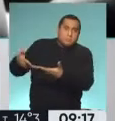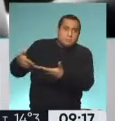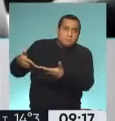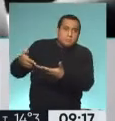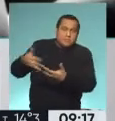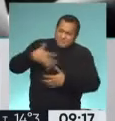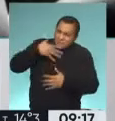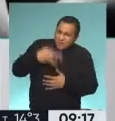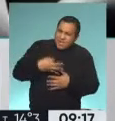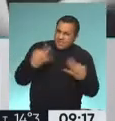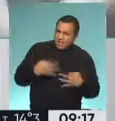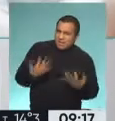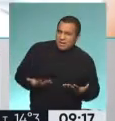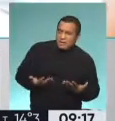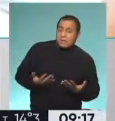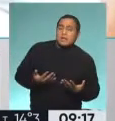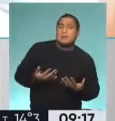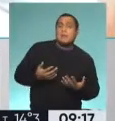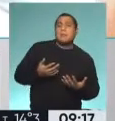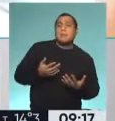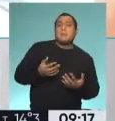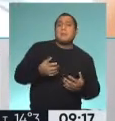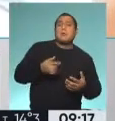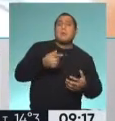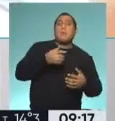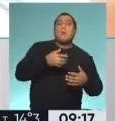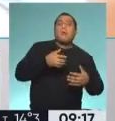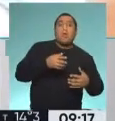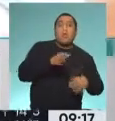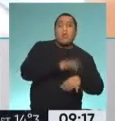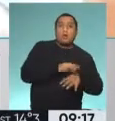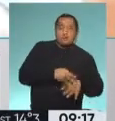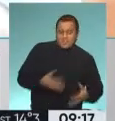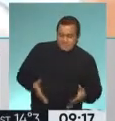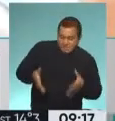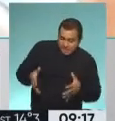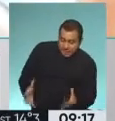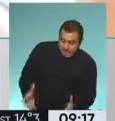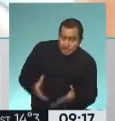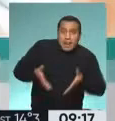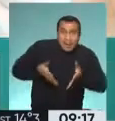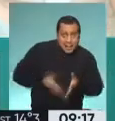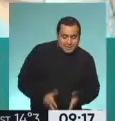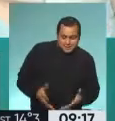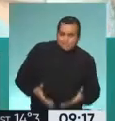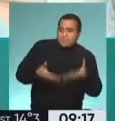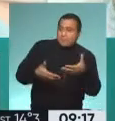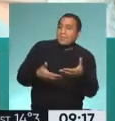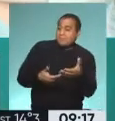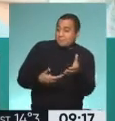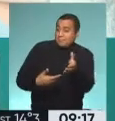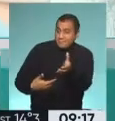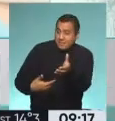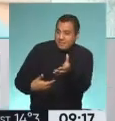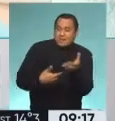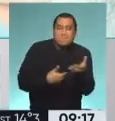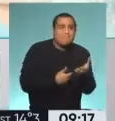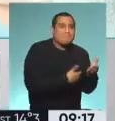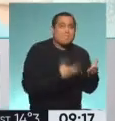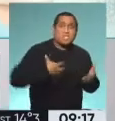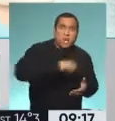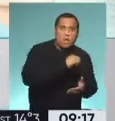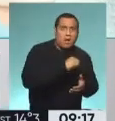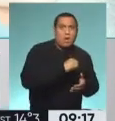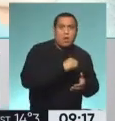comprobar? ¿Está bien que cuando nace te lo muestren y se lo lleven al bebé? No, de hecho hace muchos años